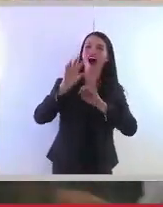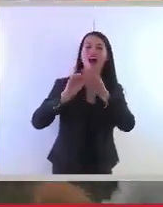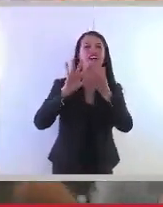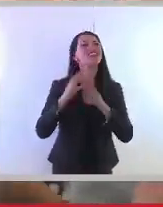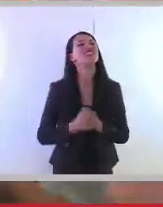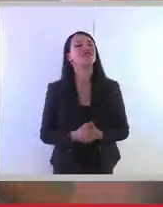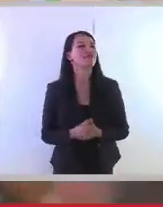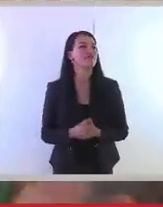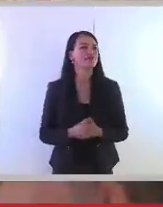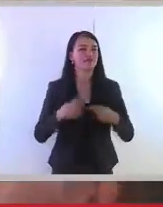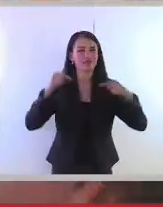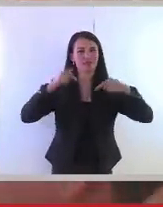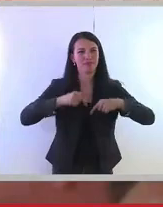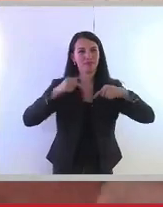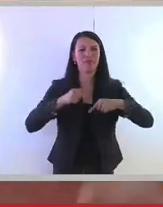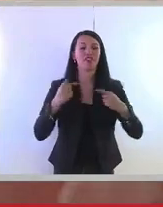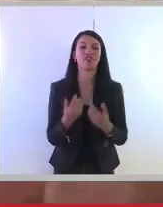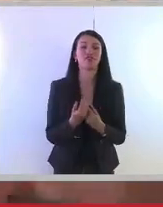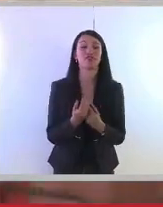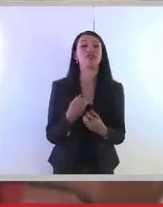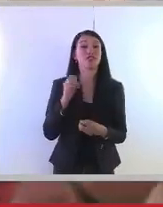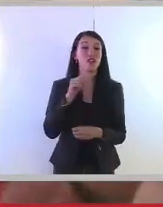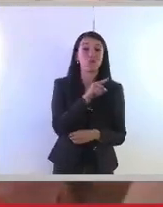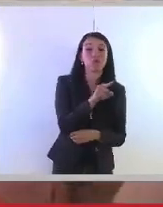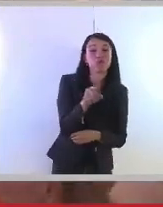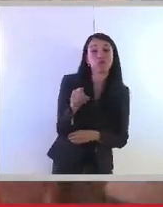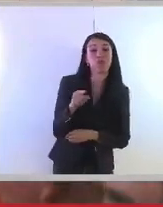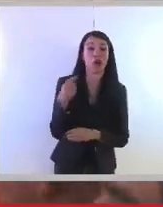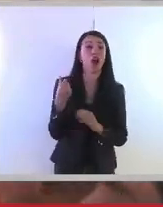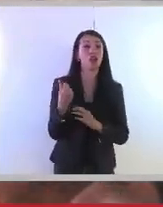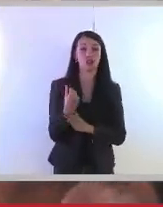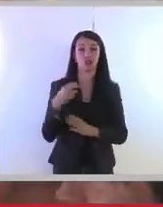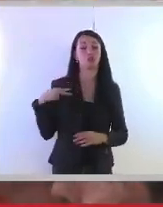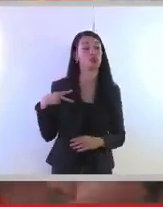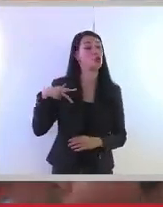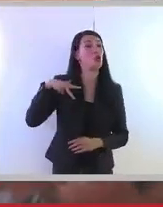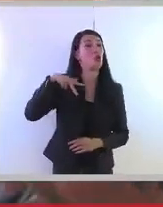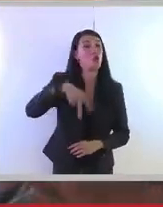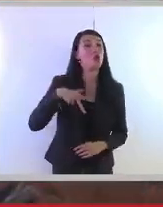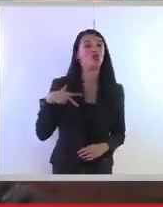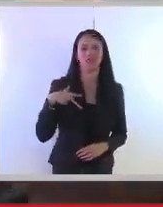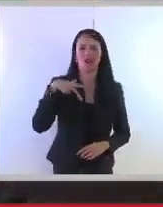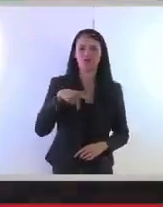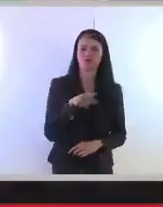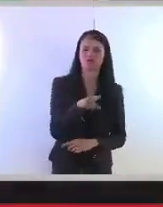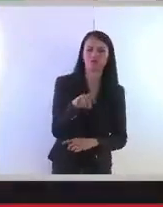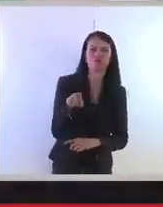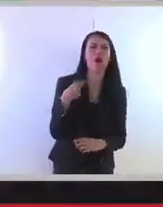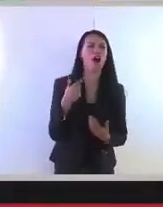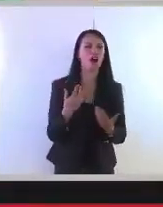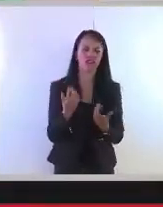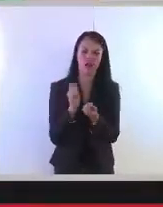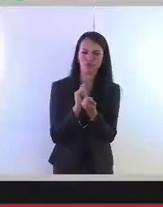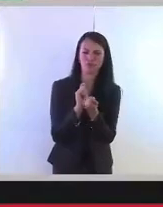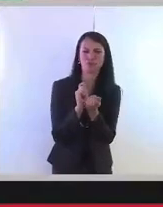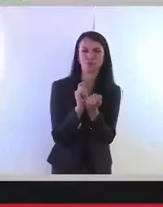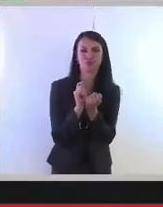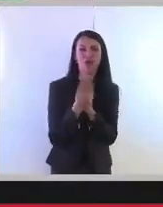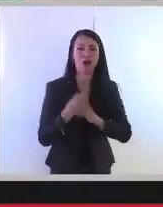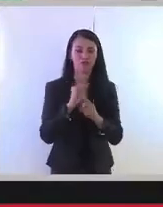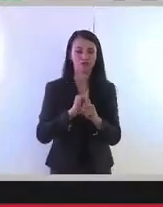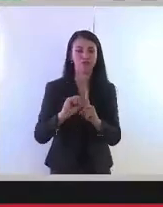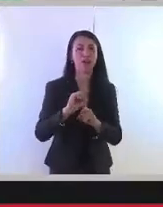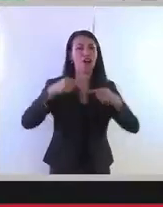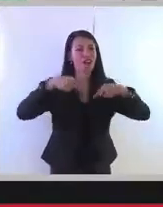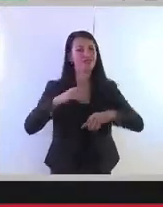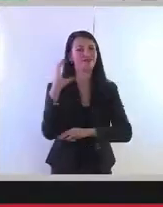Aquí estamos, porque fueron los protagonistas y fuimos los protagonistas de esa transformación social